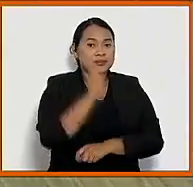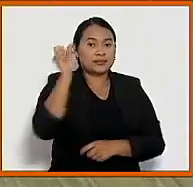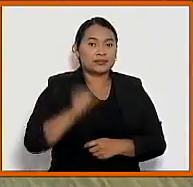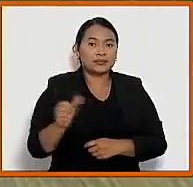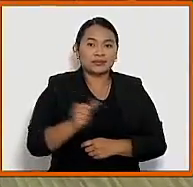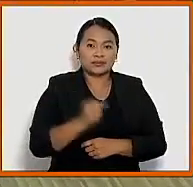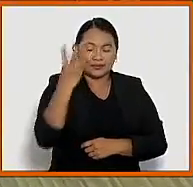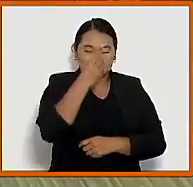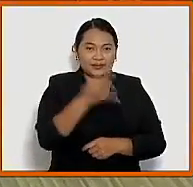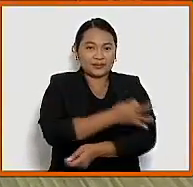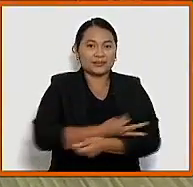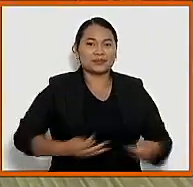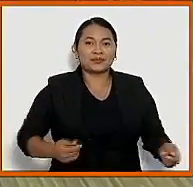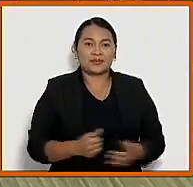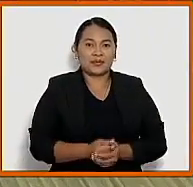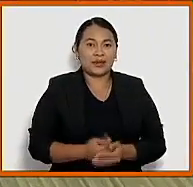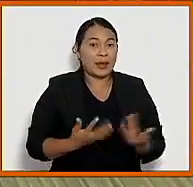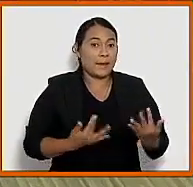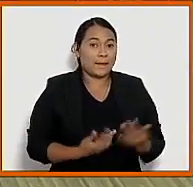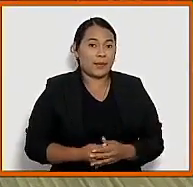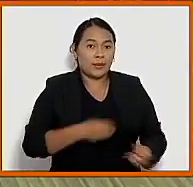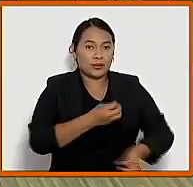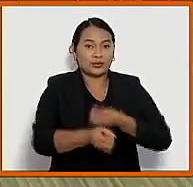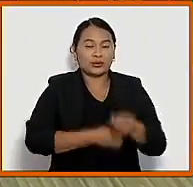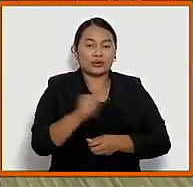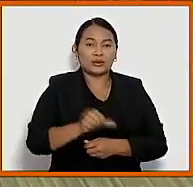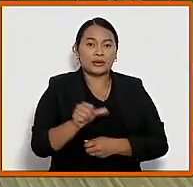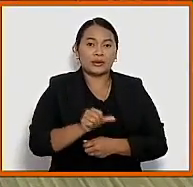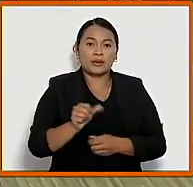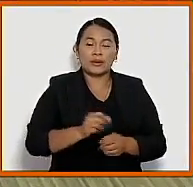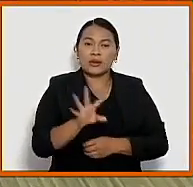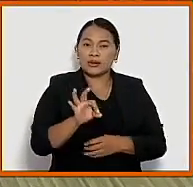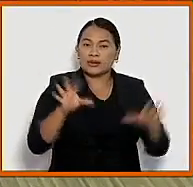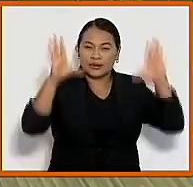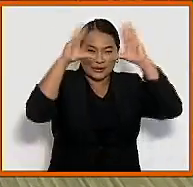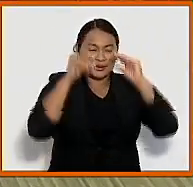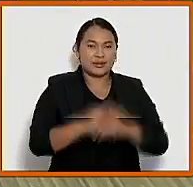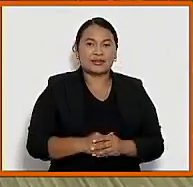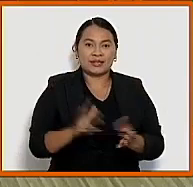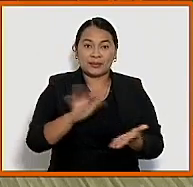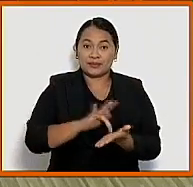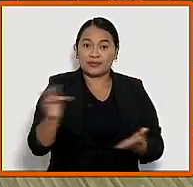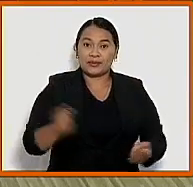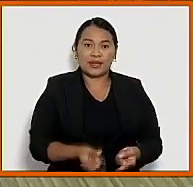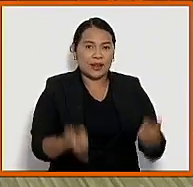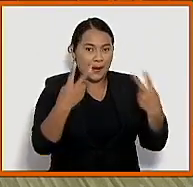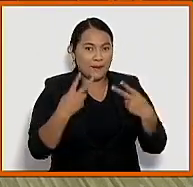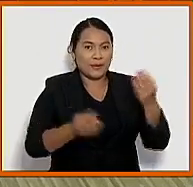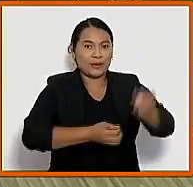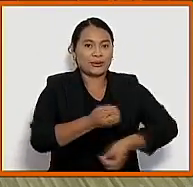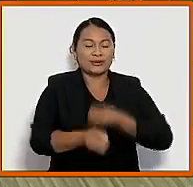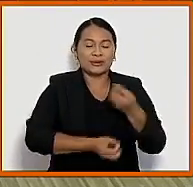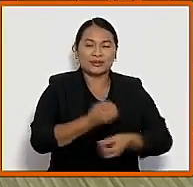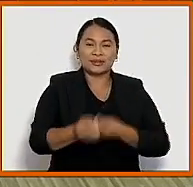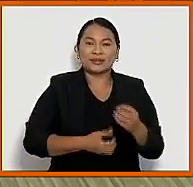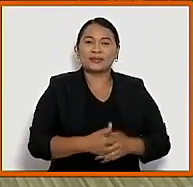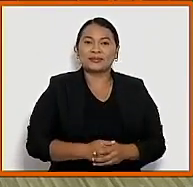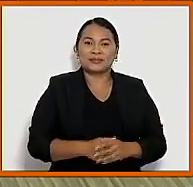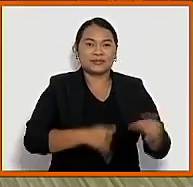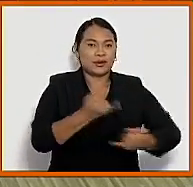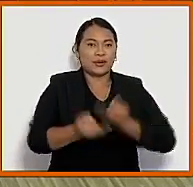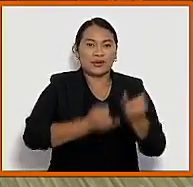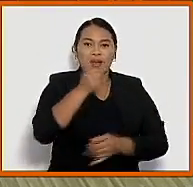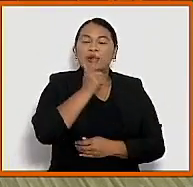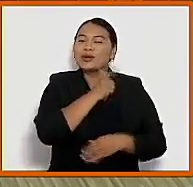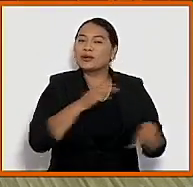ganadores para esta tarde y te esperamos en nuestro último sorteo de hoy jueves a las 9 de la noche. Y agradecemos tu presencia en nuestro segundo sorteo. A jugar